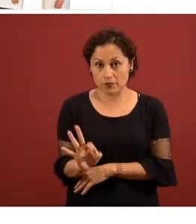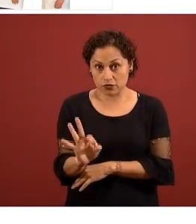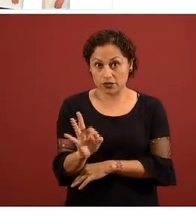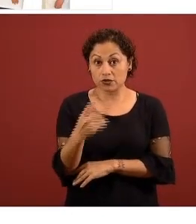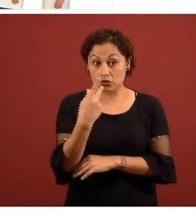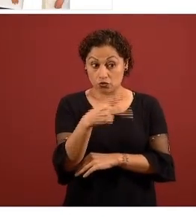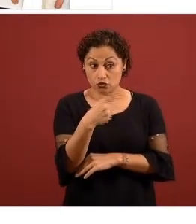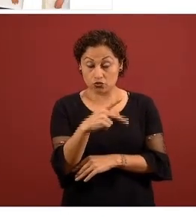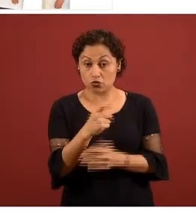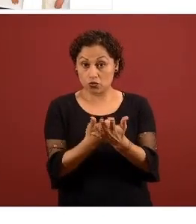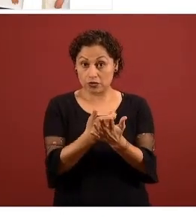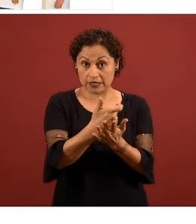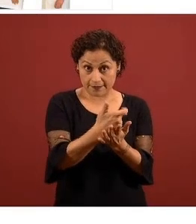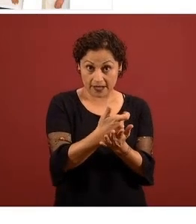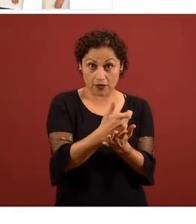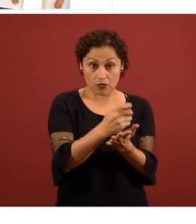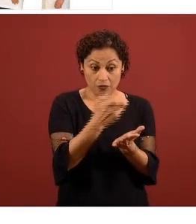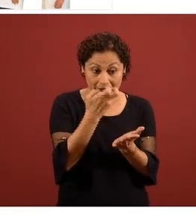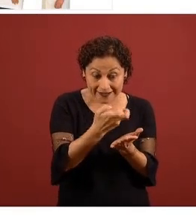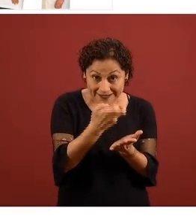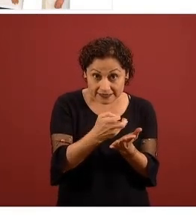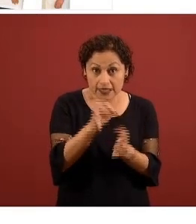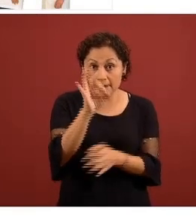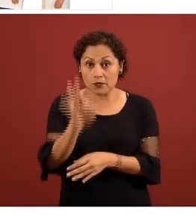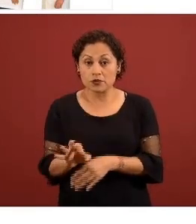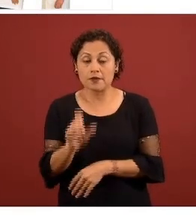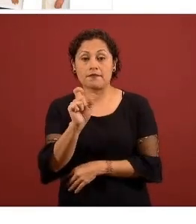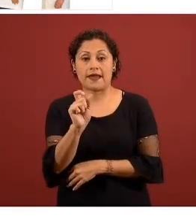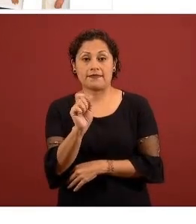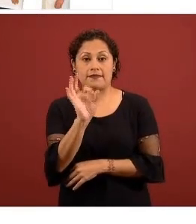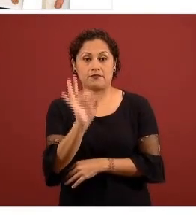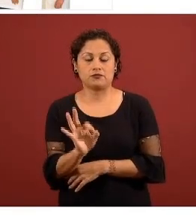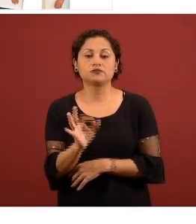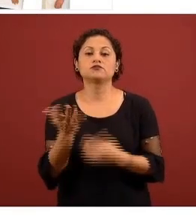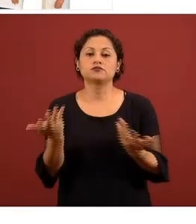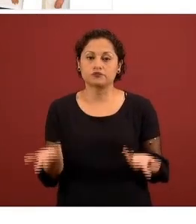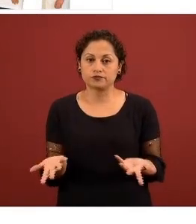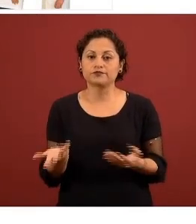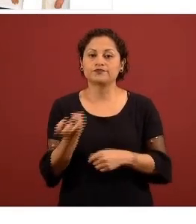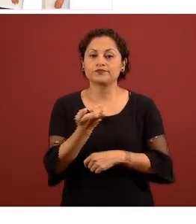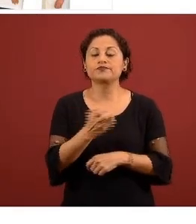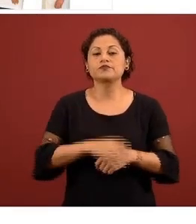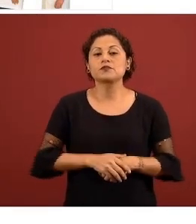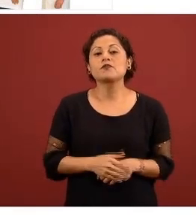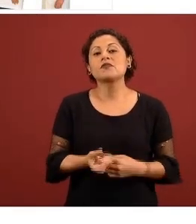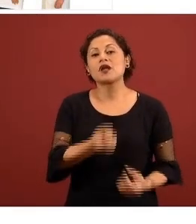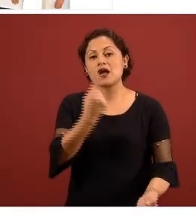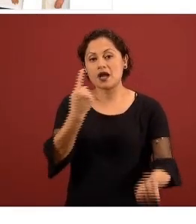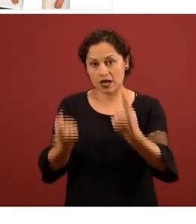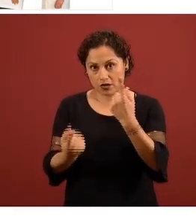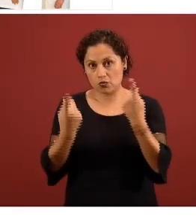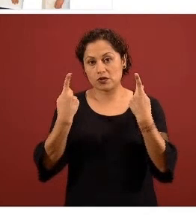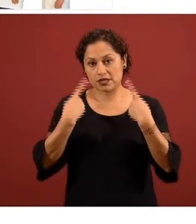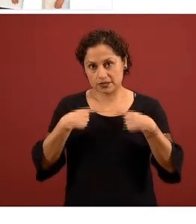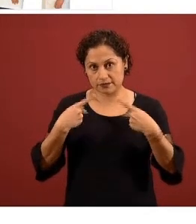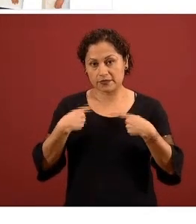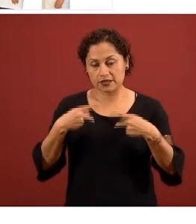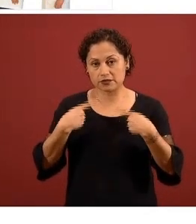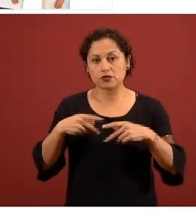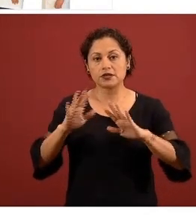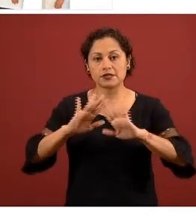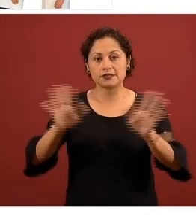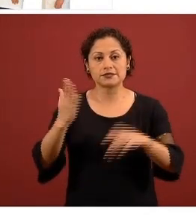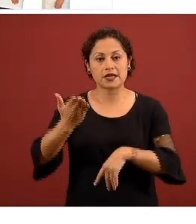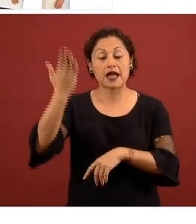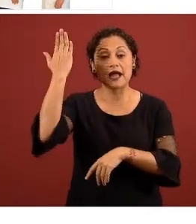de su salario. Hay personal que ya en el instituto tiene este concepto de infectocontagiosidad, aquellos que están